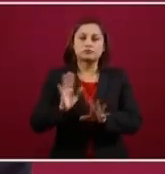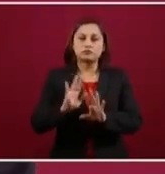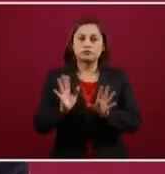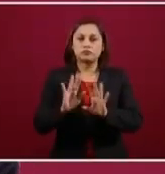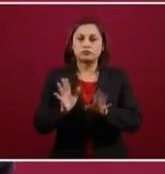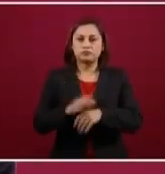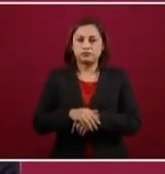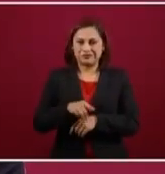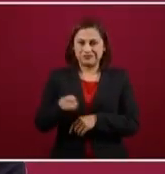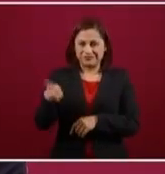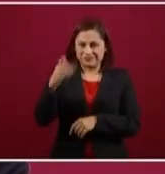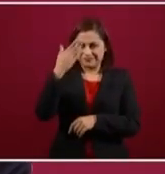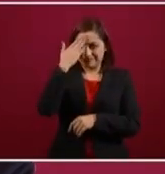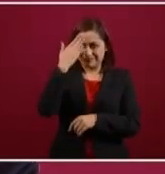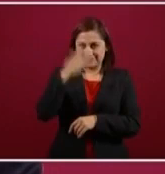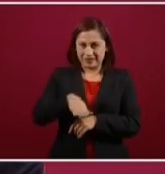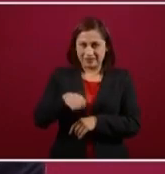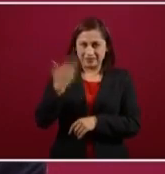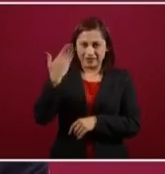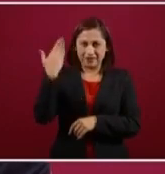¿No han escuchado eso?